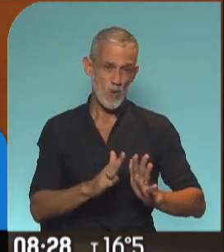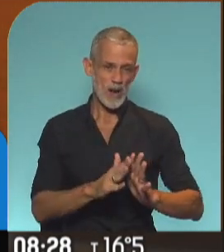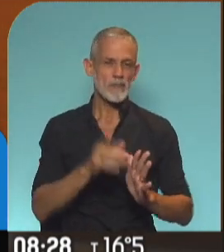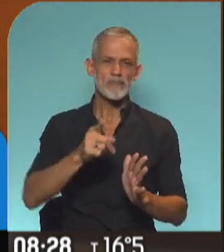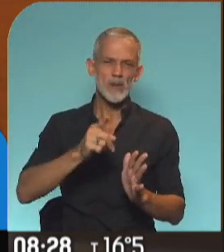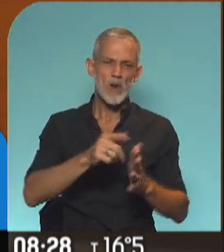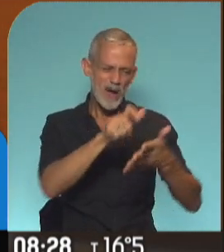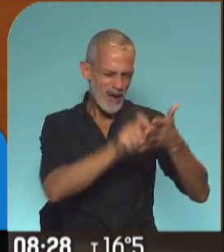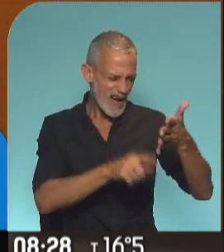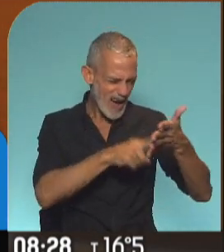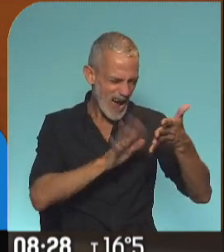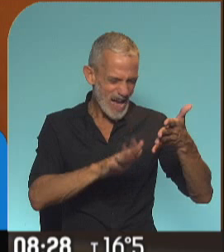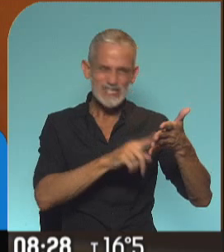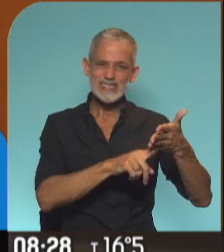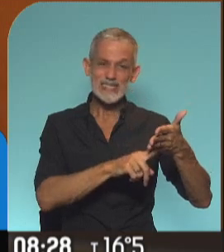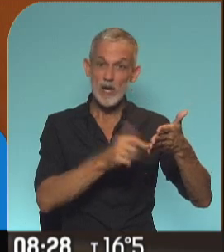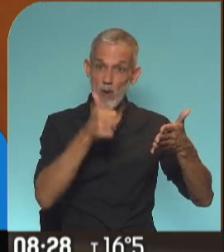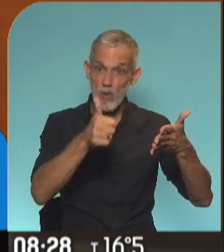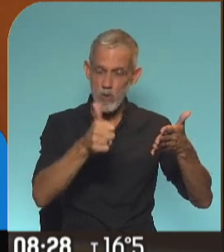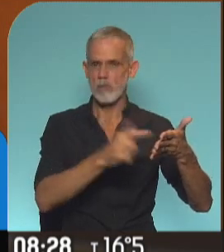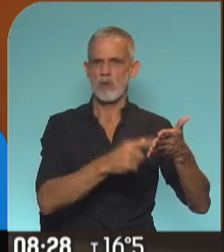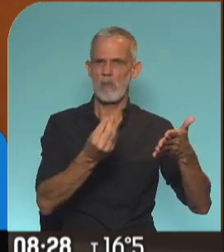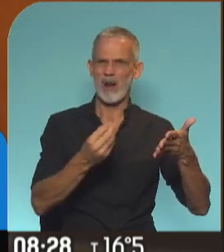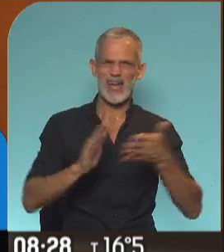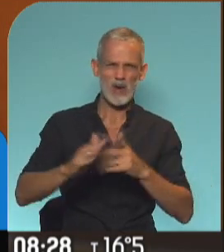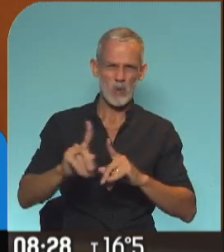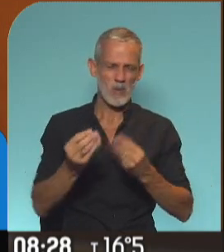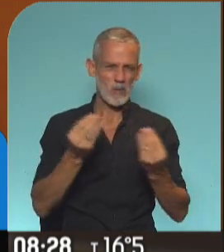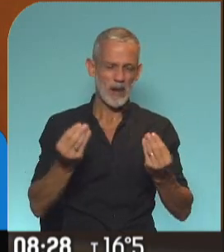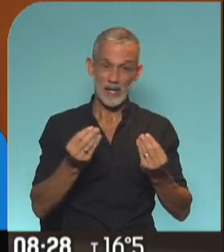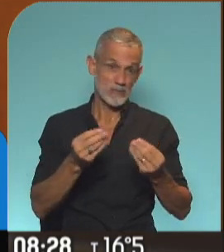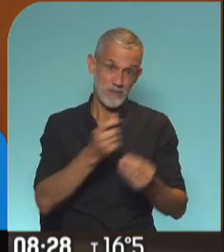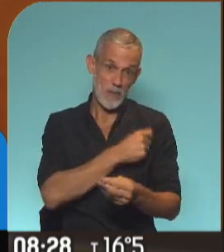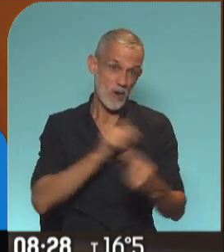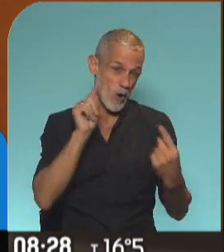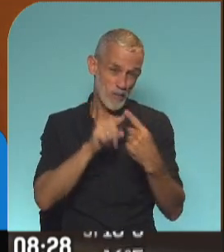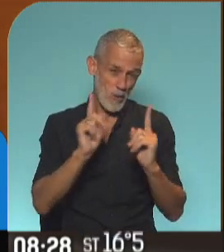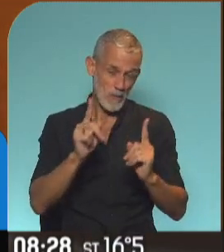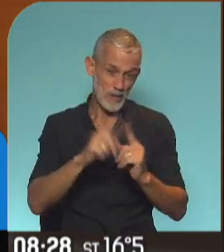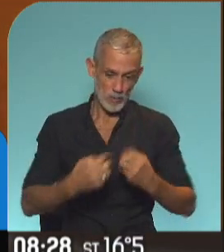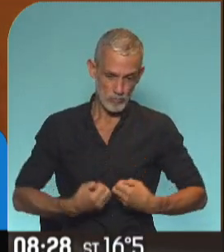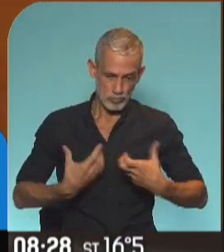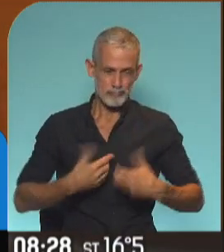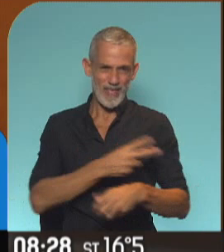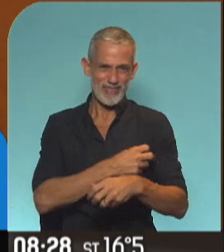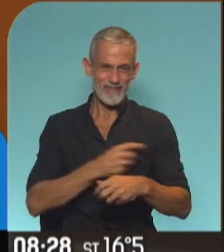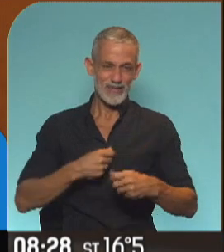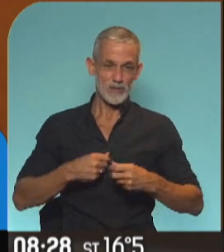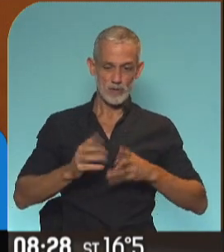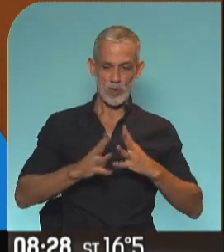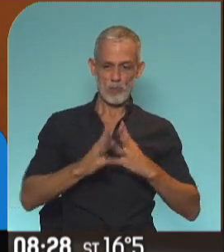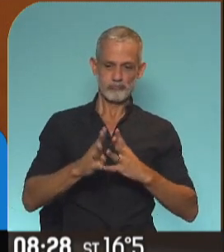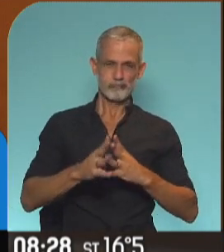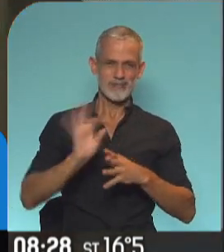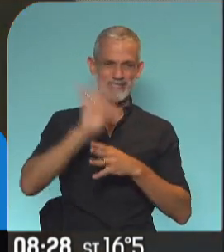buenas recetas cuando la receta funciona entonces todas las vacunas apuntan a lo mismo generar anticuerpos para bloquear la entrada del virus